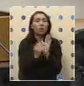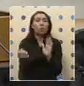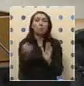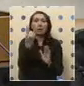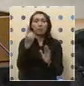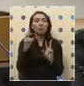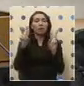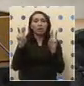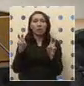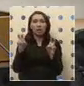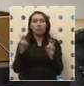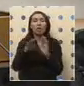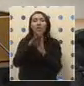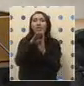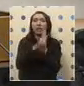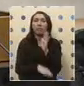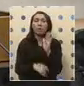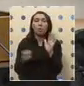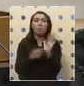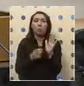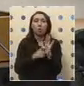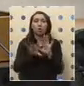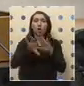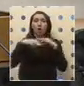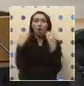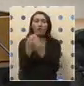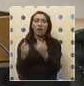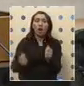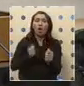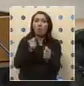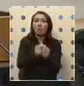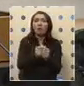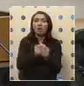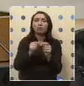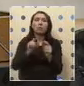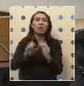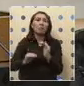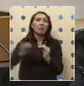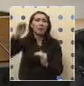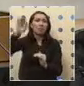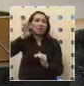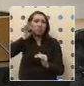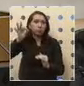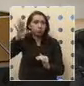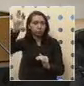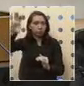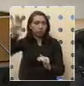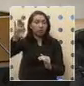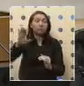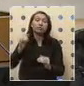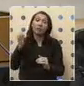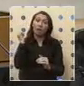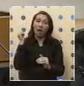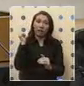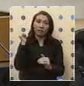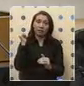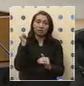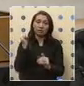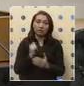en relación a la disminución del impuesto global complementario para el tramo más alto. El día de ayer,